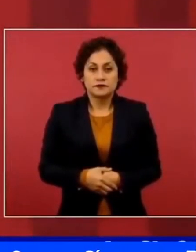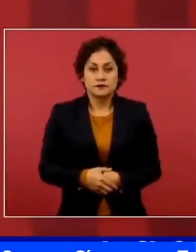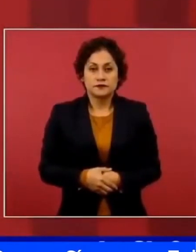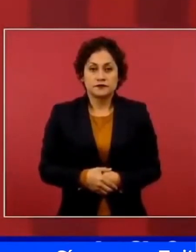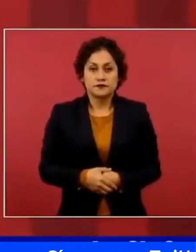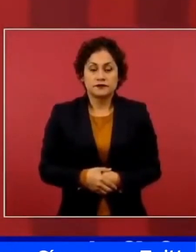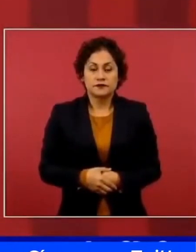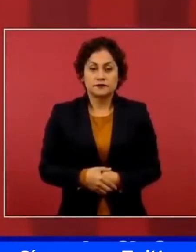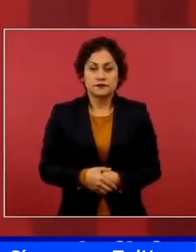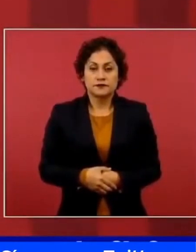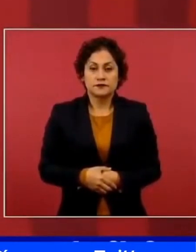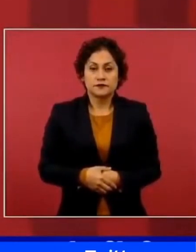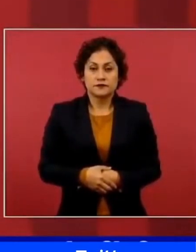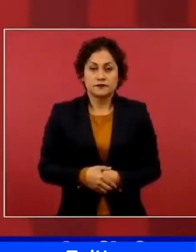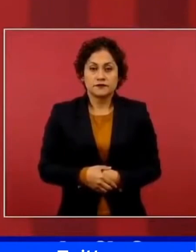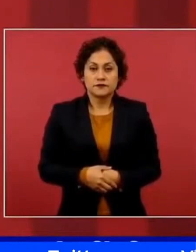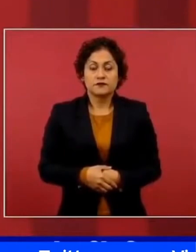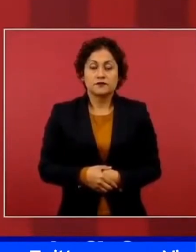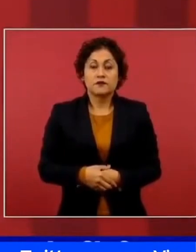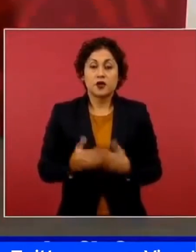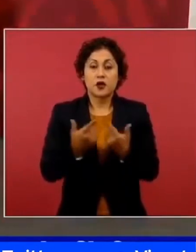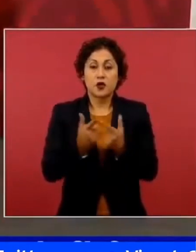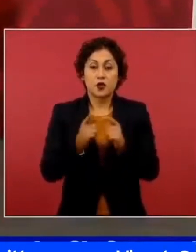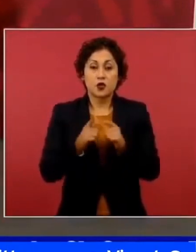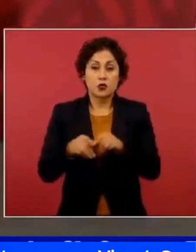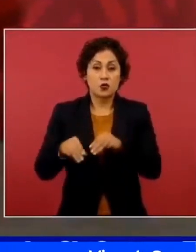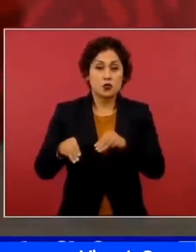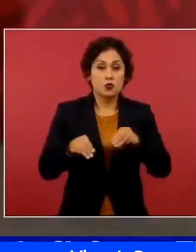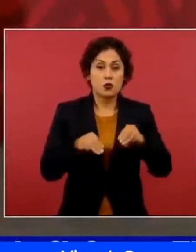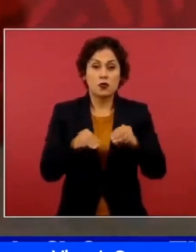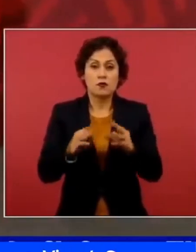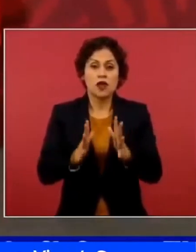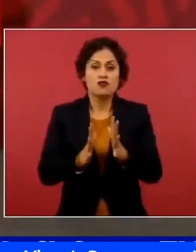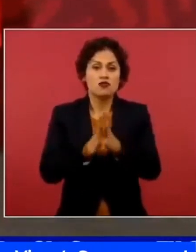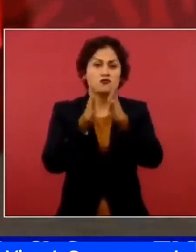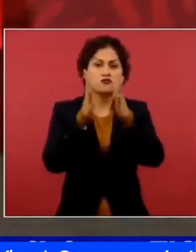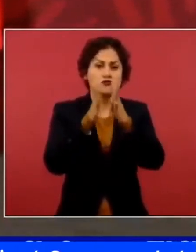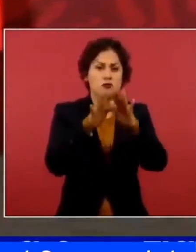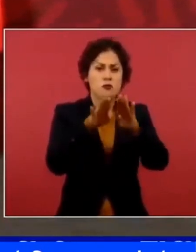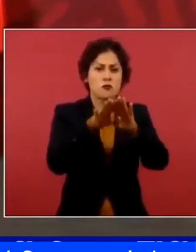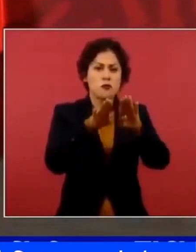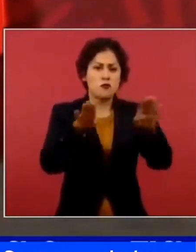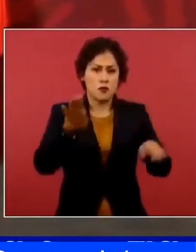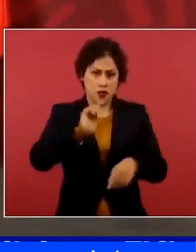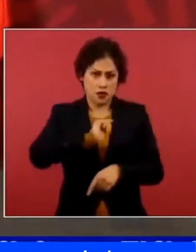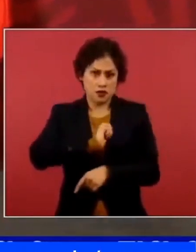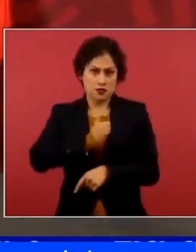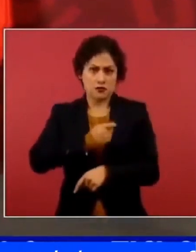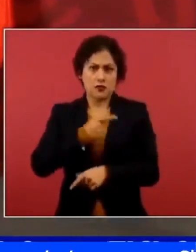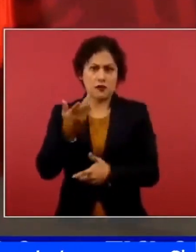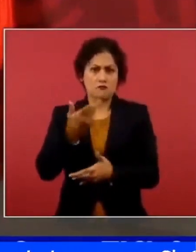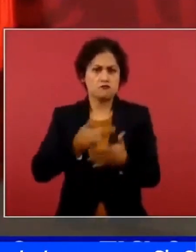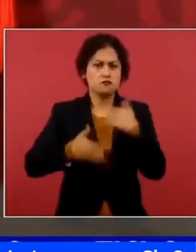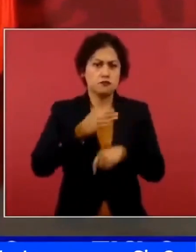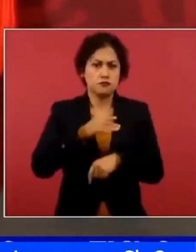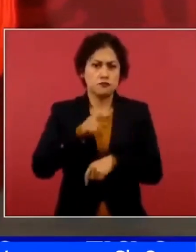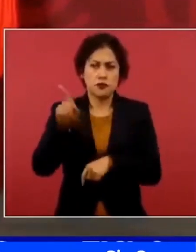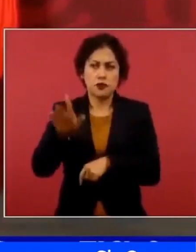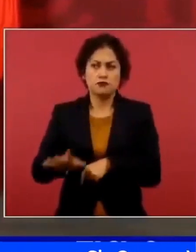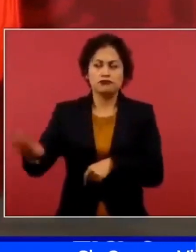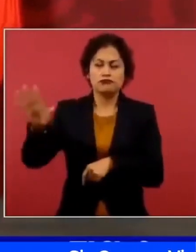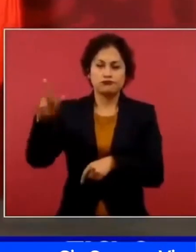los movimientos democráticos de España, progresistas, son gentes